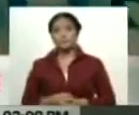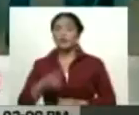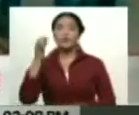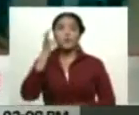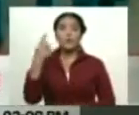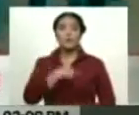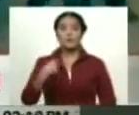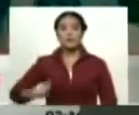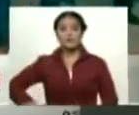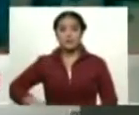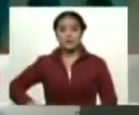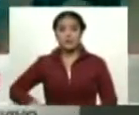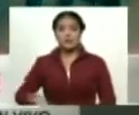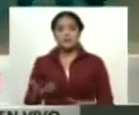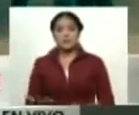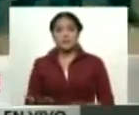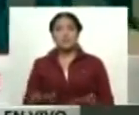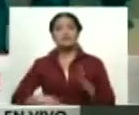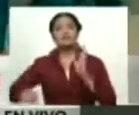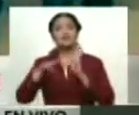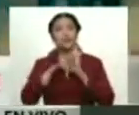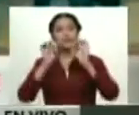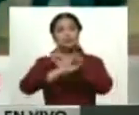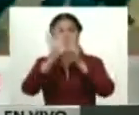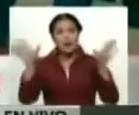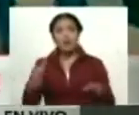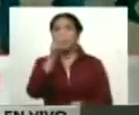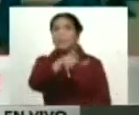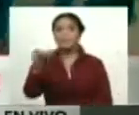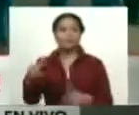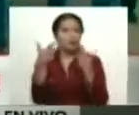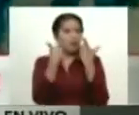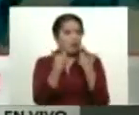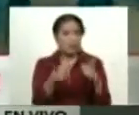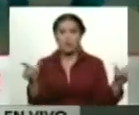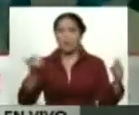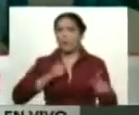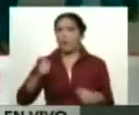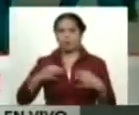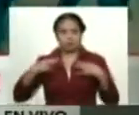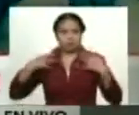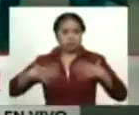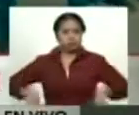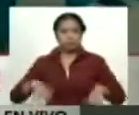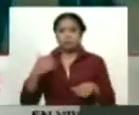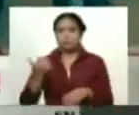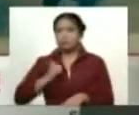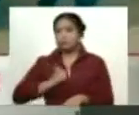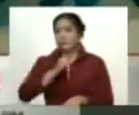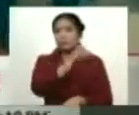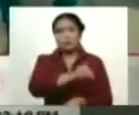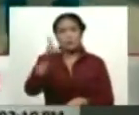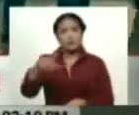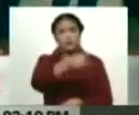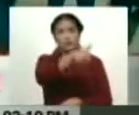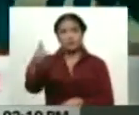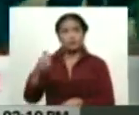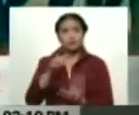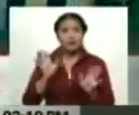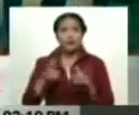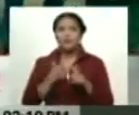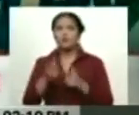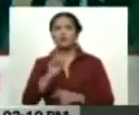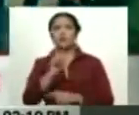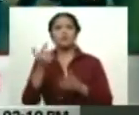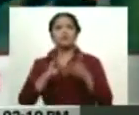presidenta del Poder Electoral fue bastante enfática al afirmar que las personas tienen libertad de vestirse de la manera que lo consideren apropiado y que esto no constituye